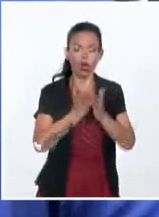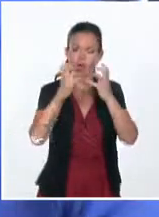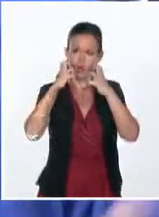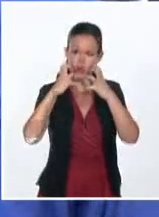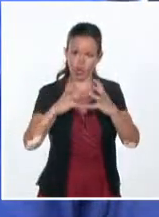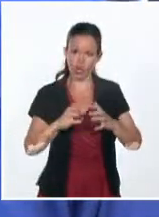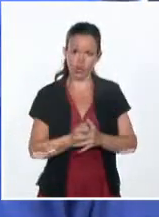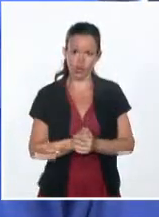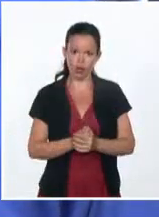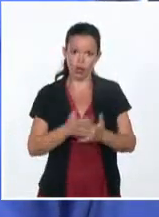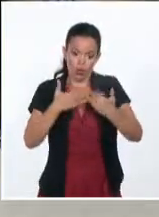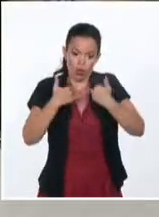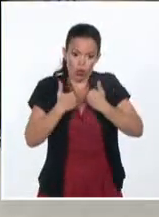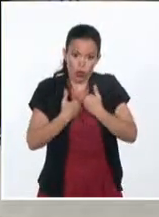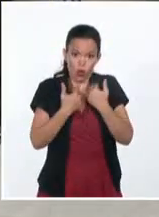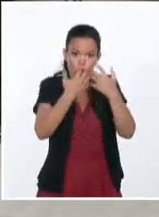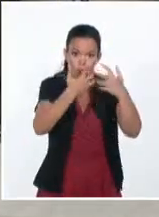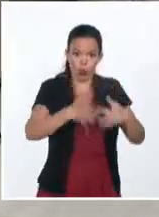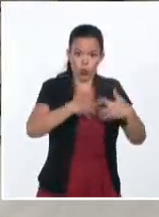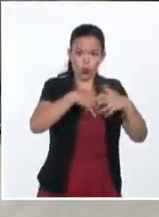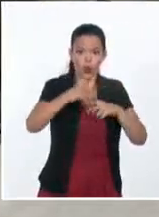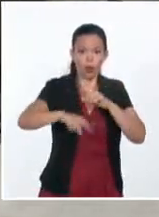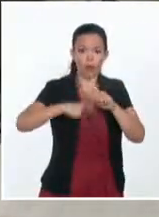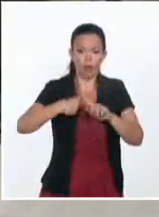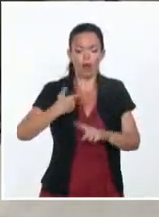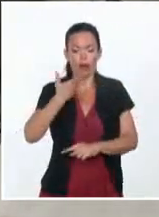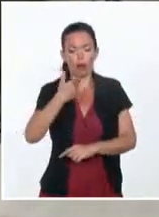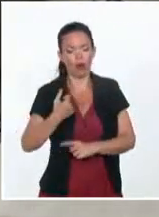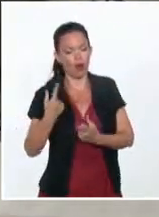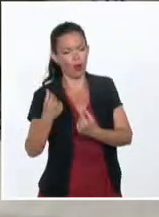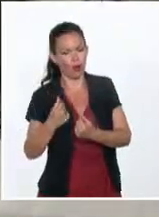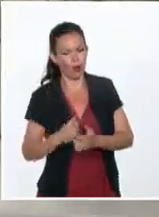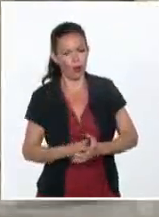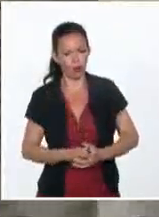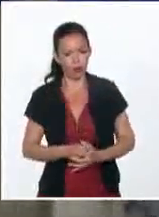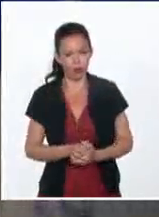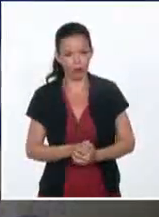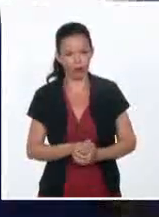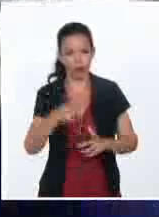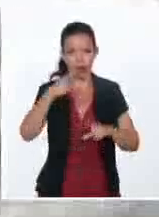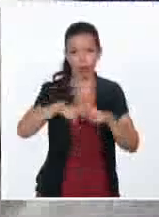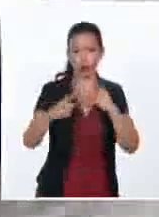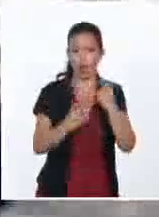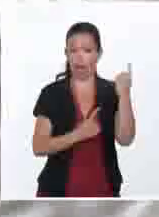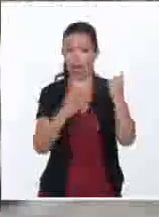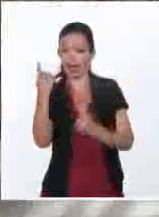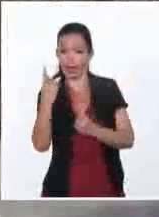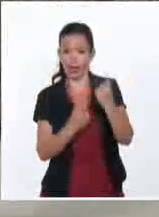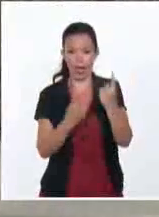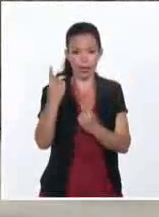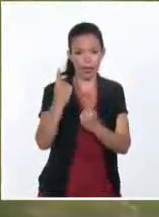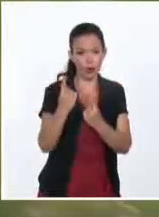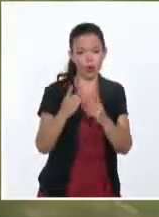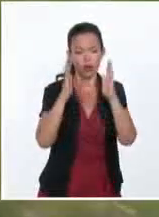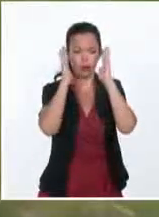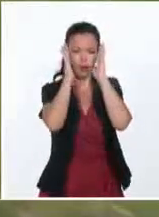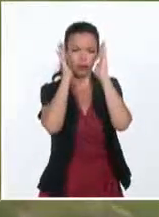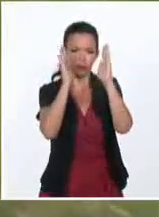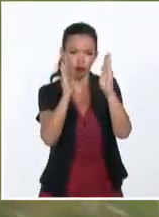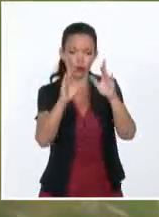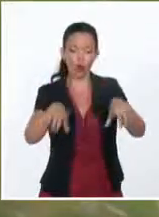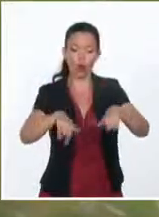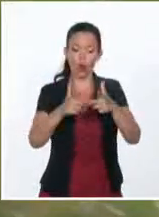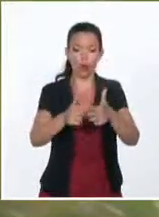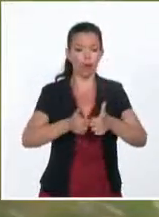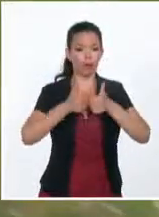nosotros como para la economía del país. Otra de las alternativas en la que la empresa de productos sanitarios Prosa se ha insertado con éxito es en